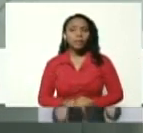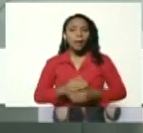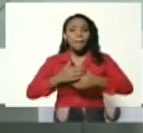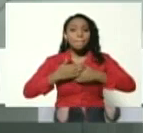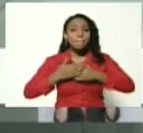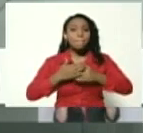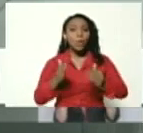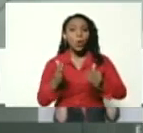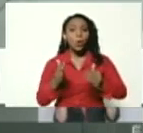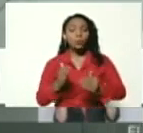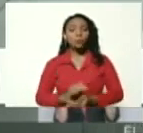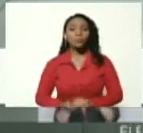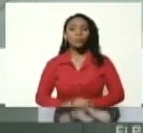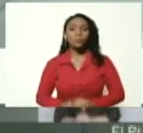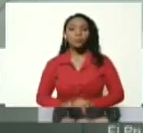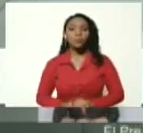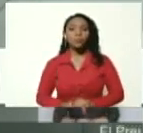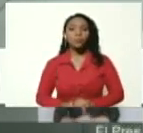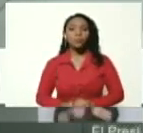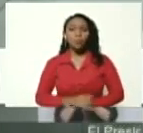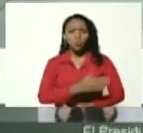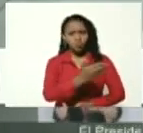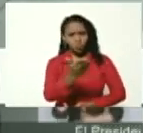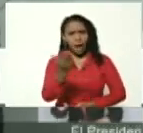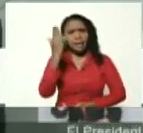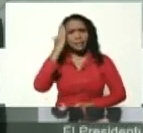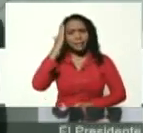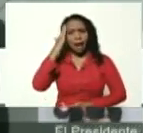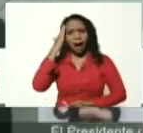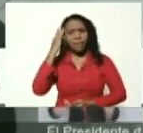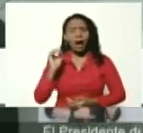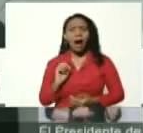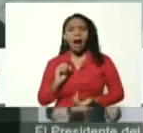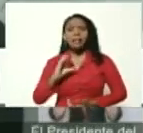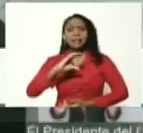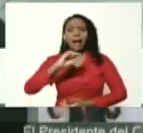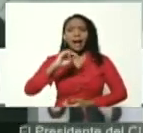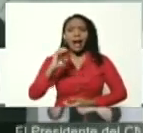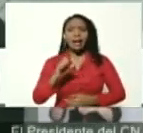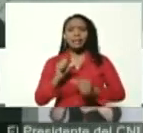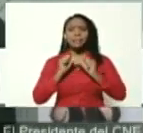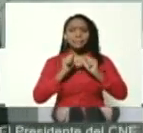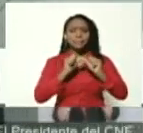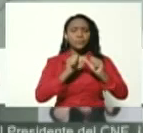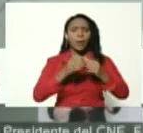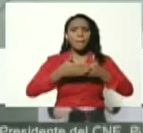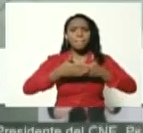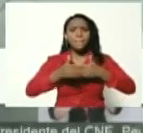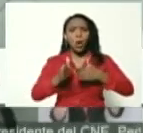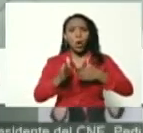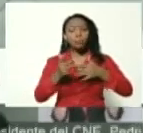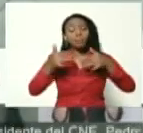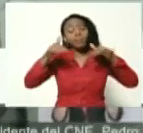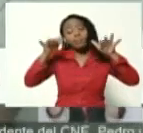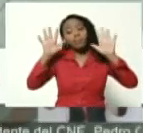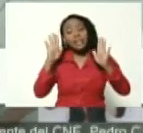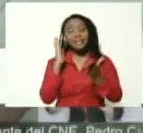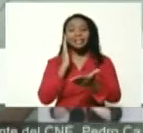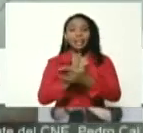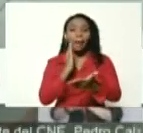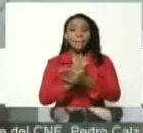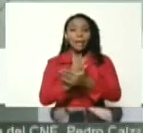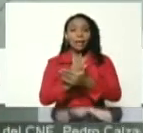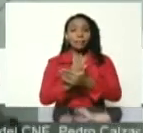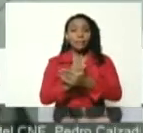abierto. Como ustedes saben, el registro electoral está permanentemente abierto. Sin embargo, siempre en vísperas